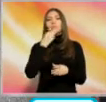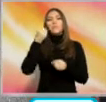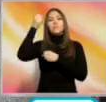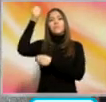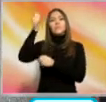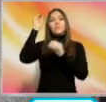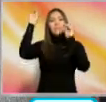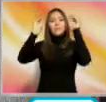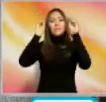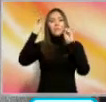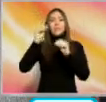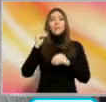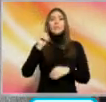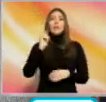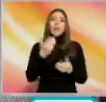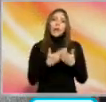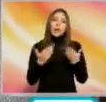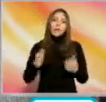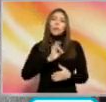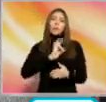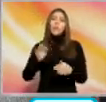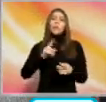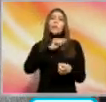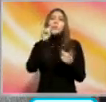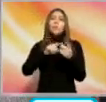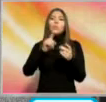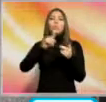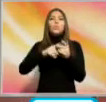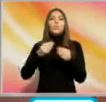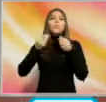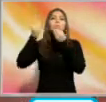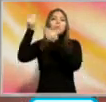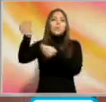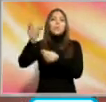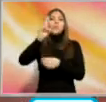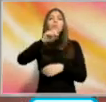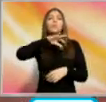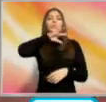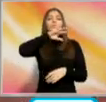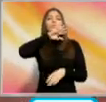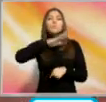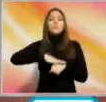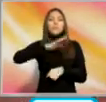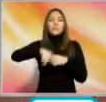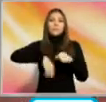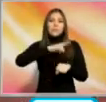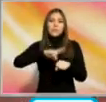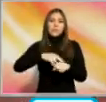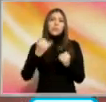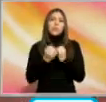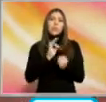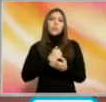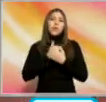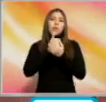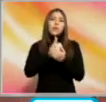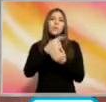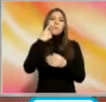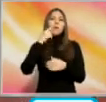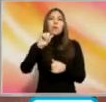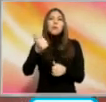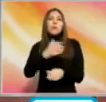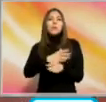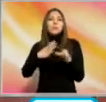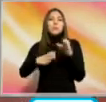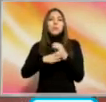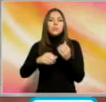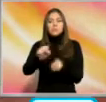bueno que tengan un lugar a donde puedan irse, Exacto. que no contaminen y que puedan de alguna forma contribuir a la formación de otras cosas.